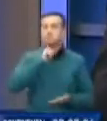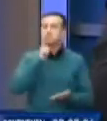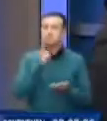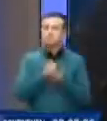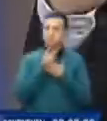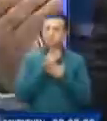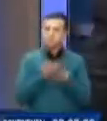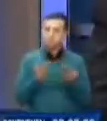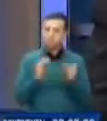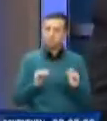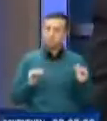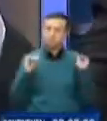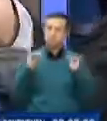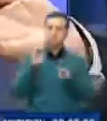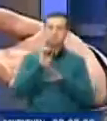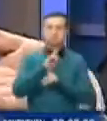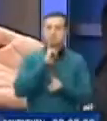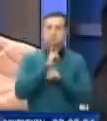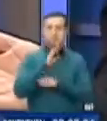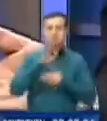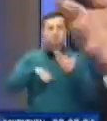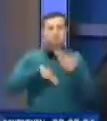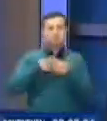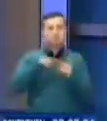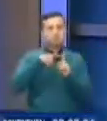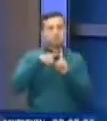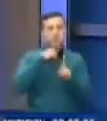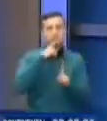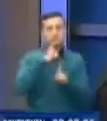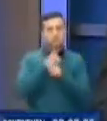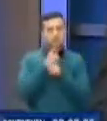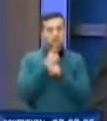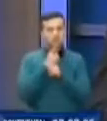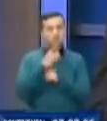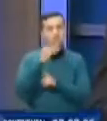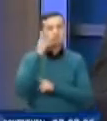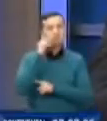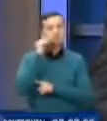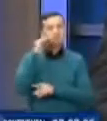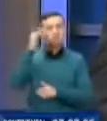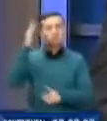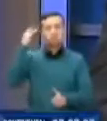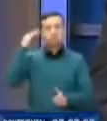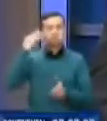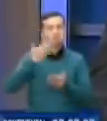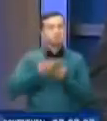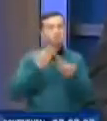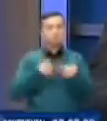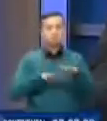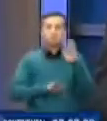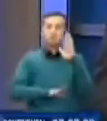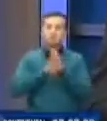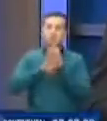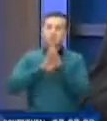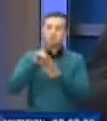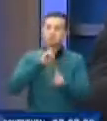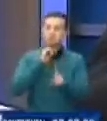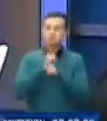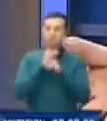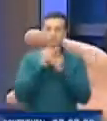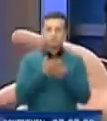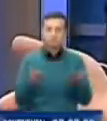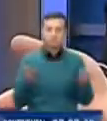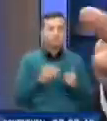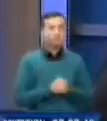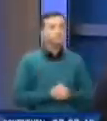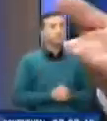le hemos tomado todo lo positivo de lo que viene de nuestra historia pero hemos dado saltos importantes qualitat de lancia se ve en